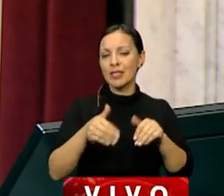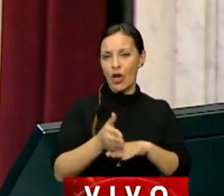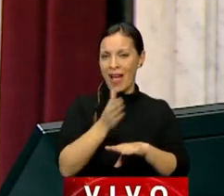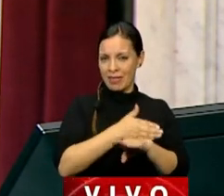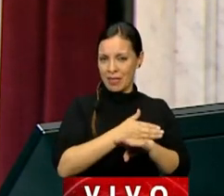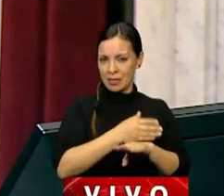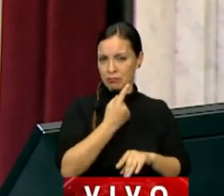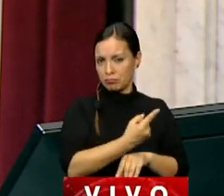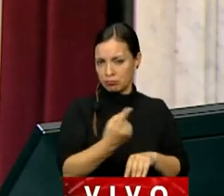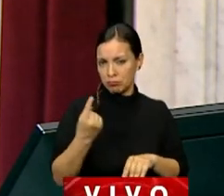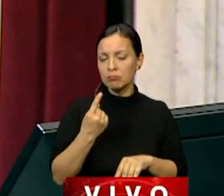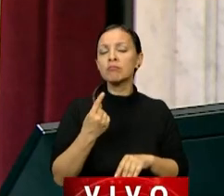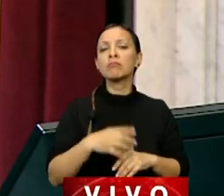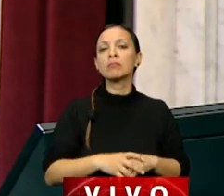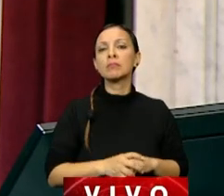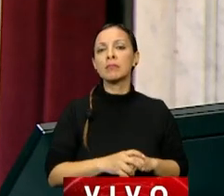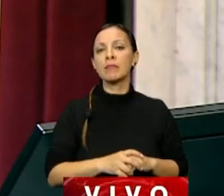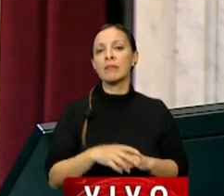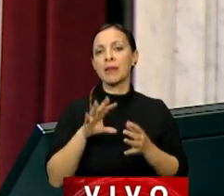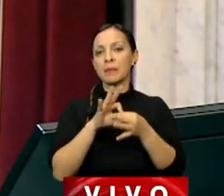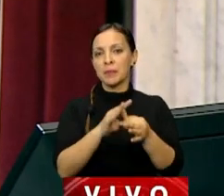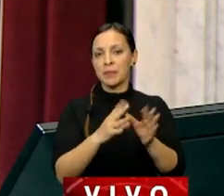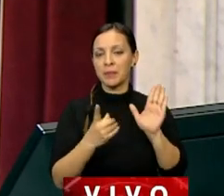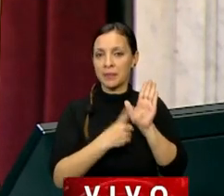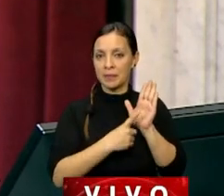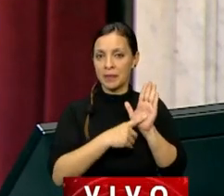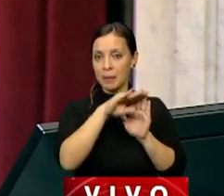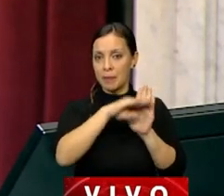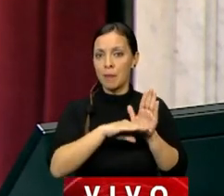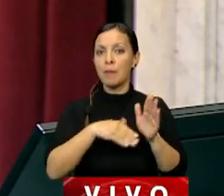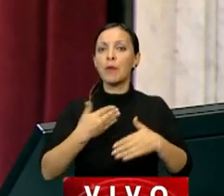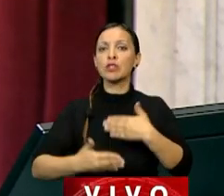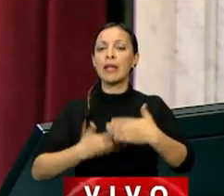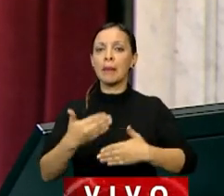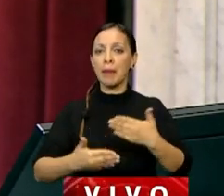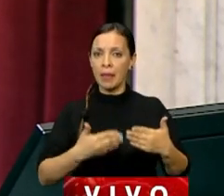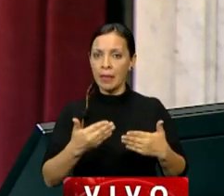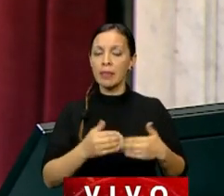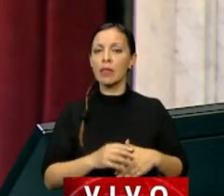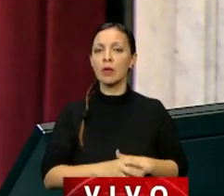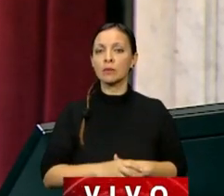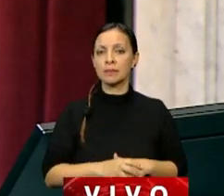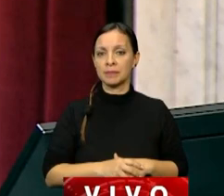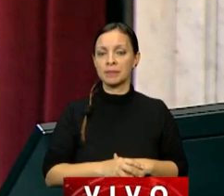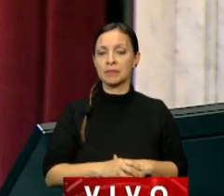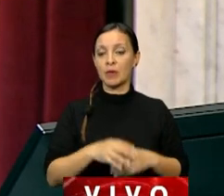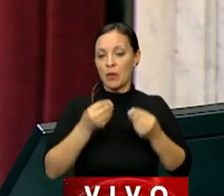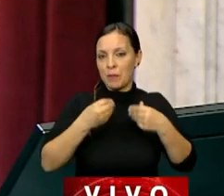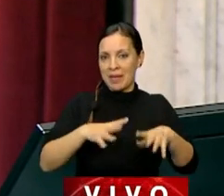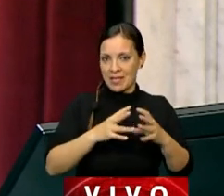realizada, de acuerdo al procedimiento al inicio de este